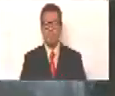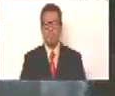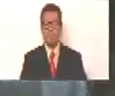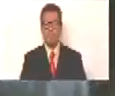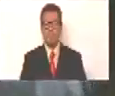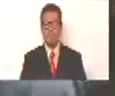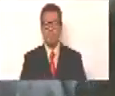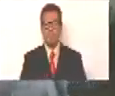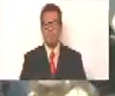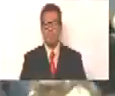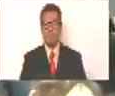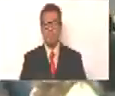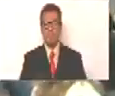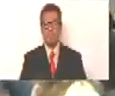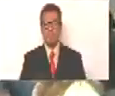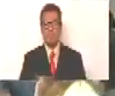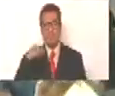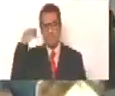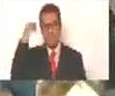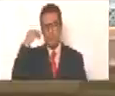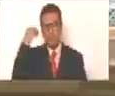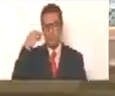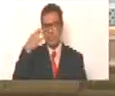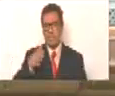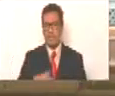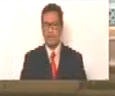En consideración,